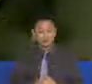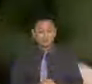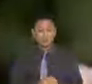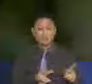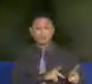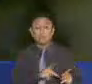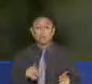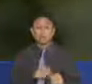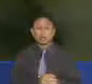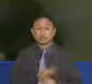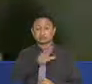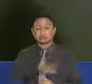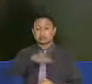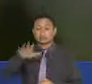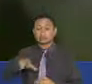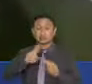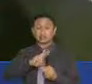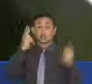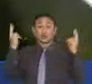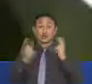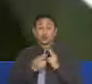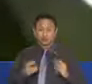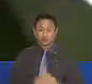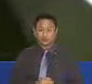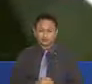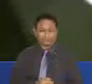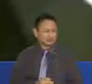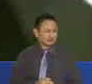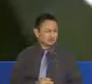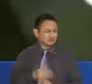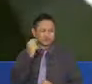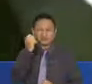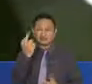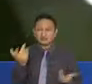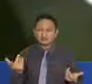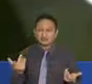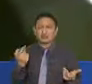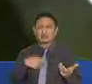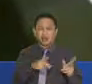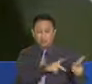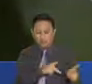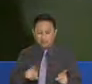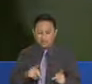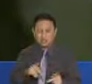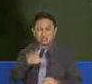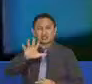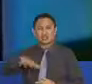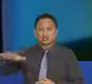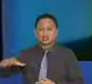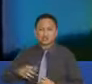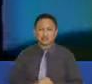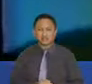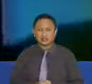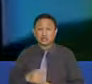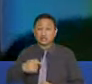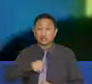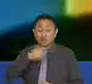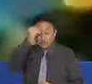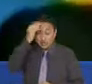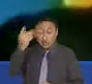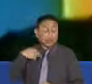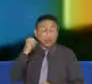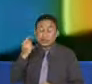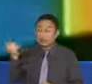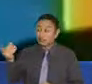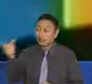que nos mandó la revolución Revolucionaria no le entiendo nada Esto del plan quinquenal ya desde inteligente